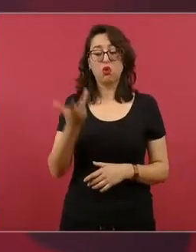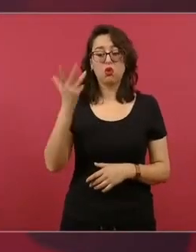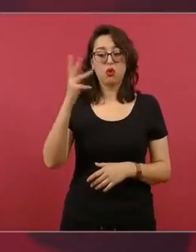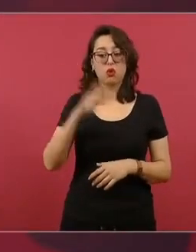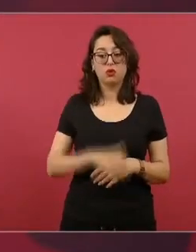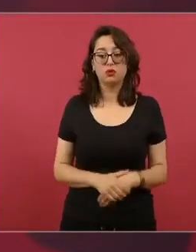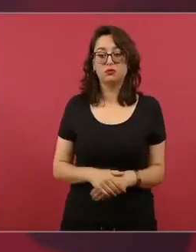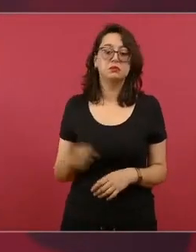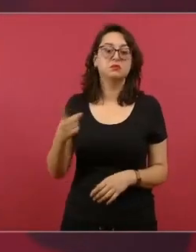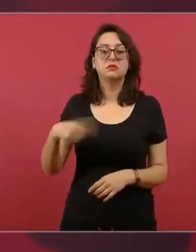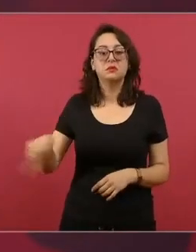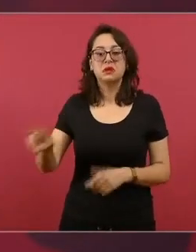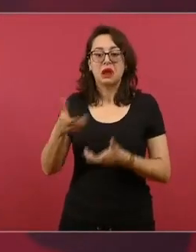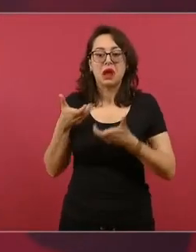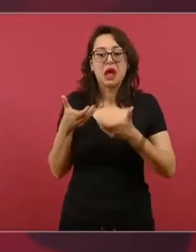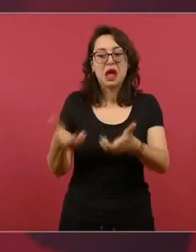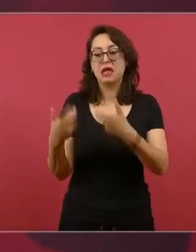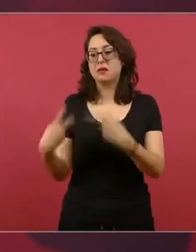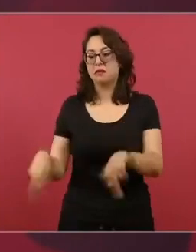los viene-viene,